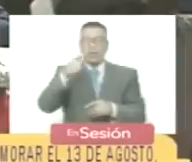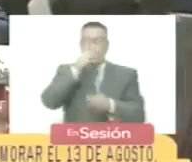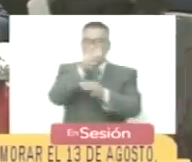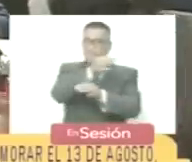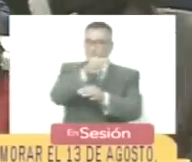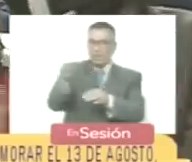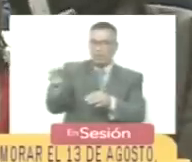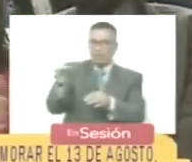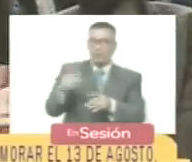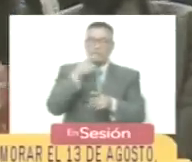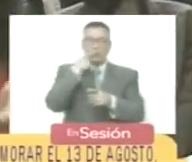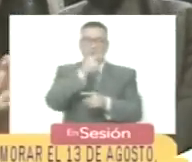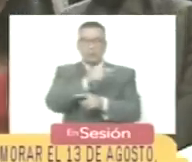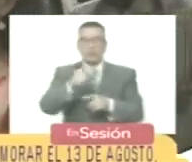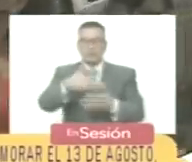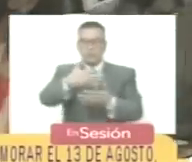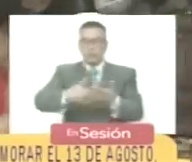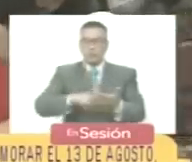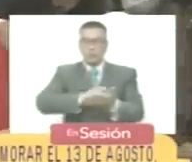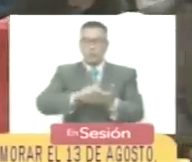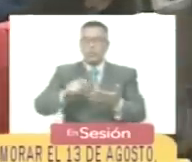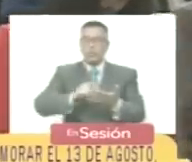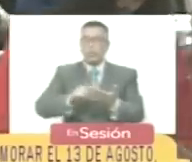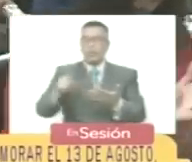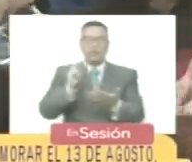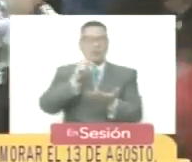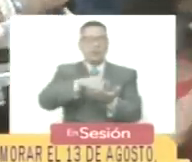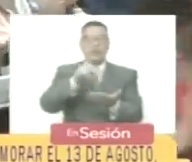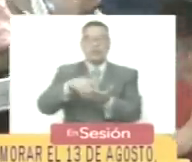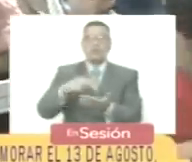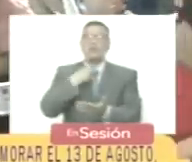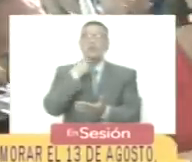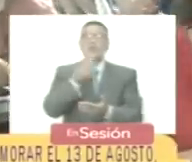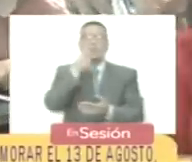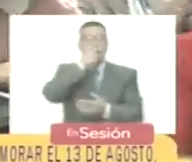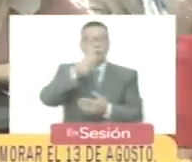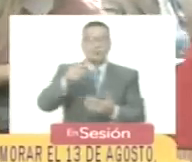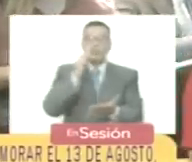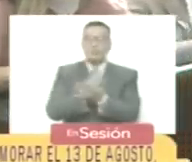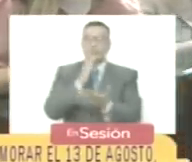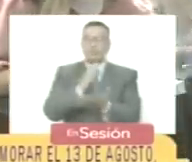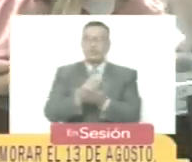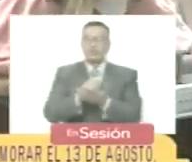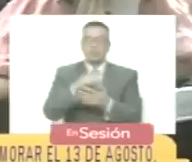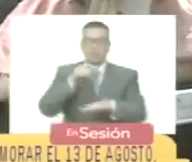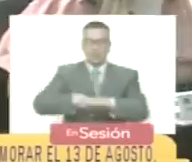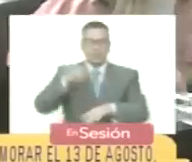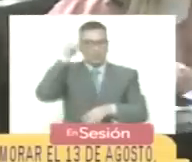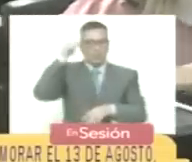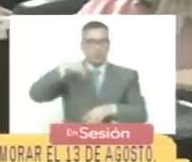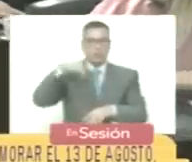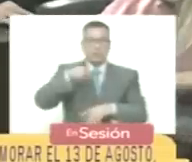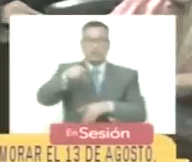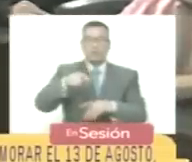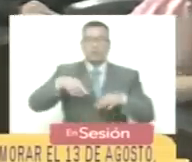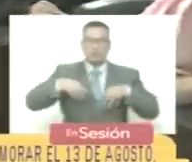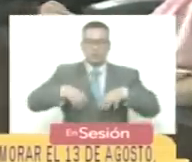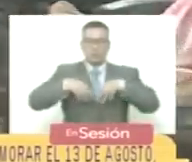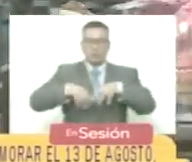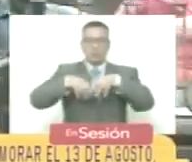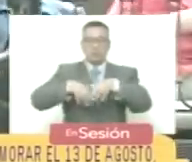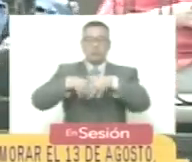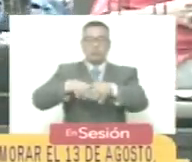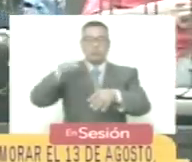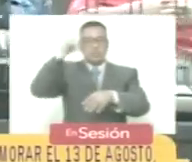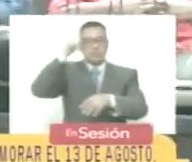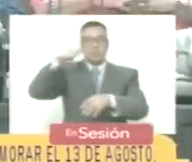perfecto, que la agenda y que se hiciera presente la voz del pueblo siempre, como está ocurriendo hoy en esa marcha que tenemos